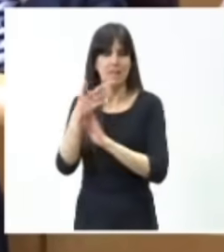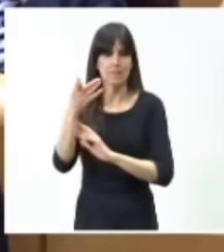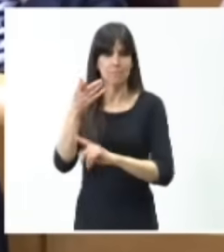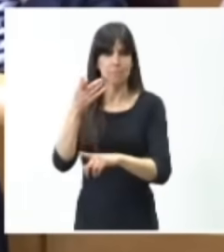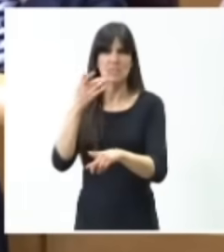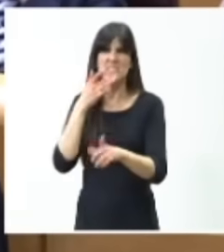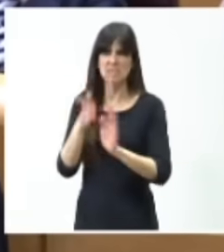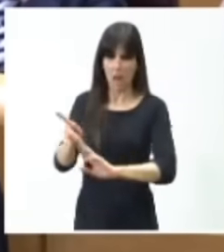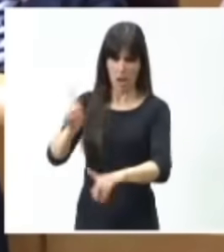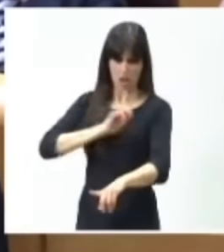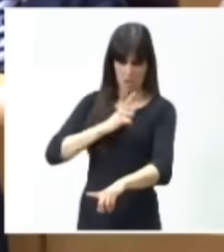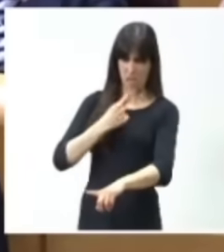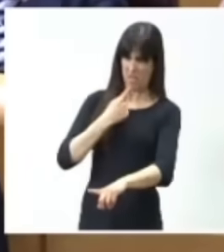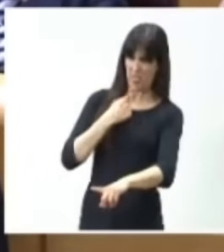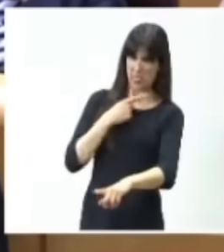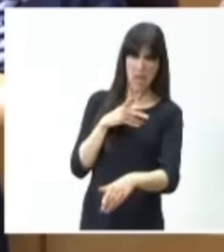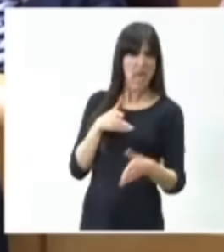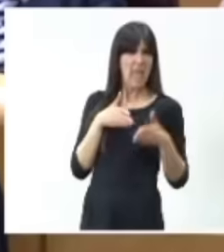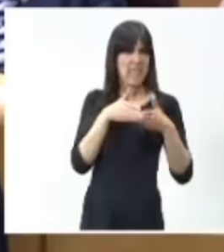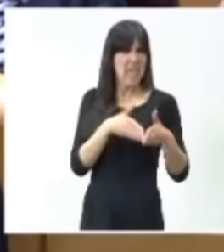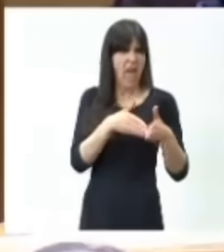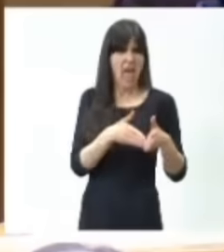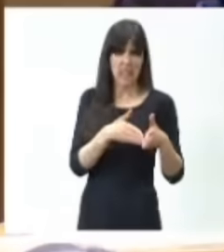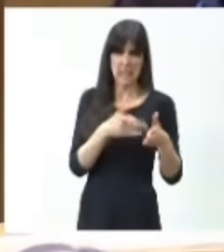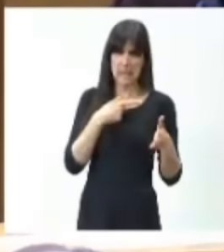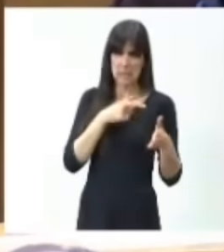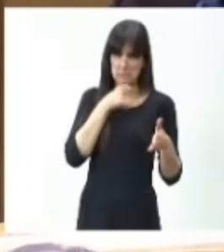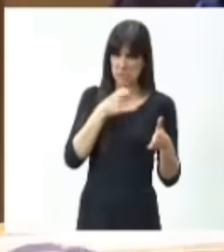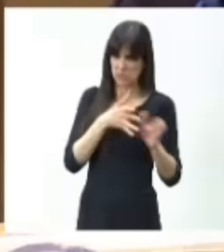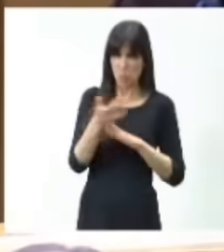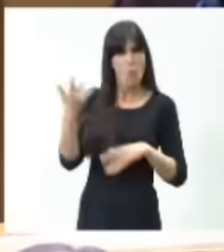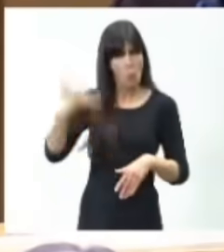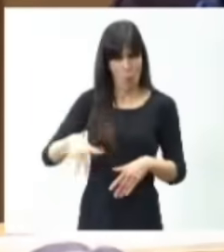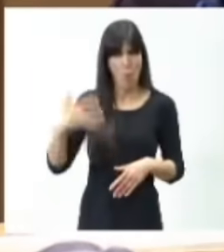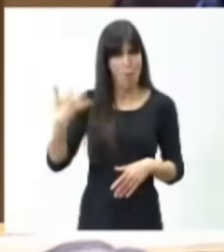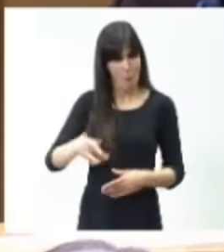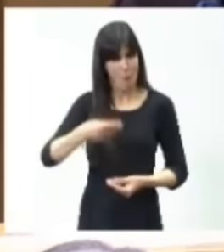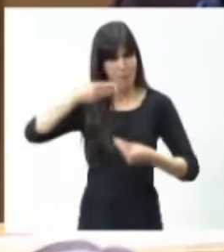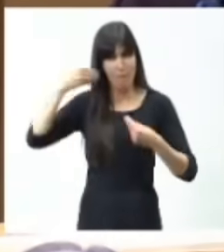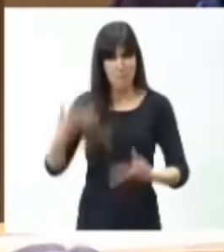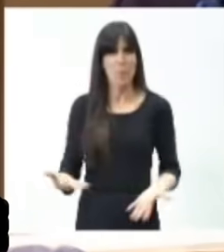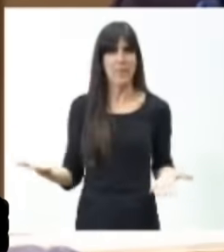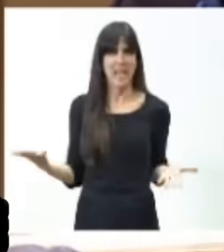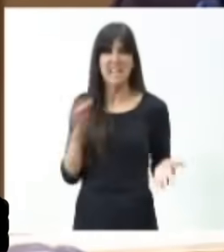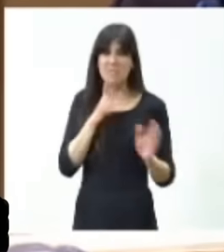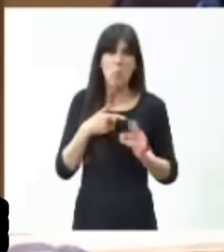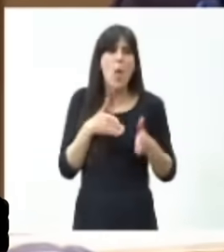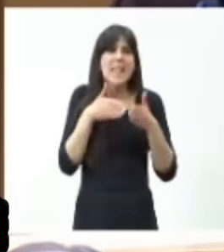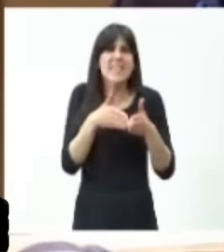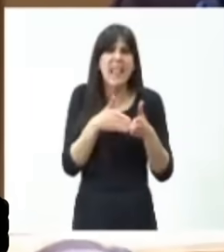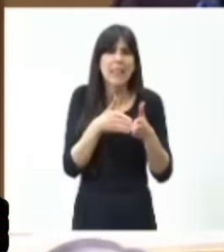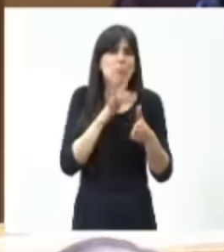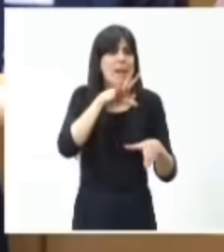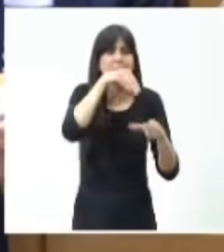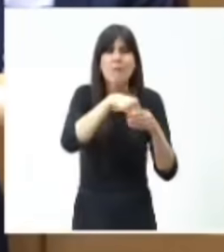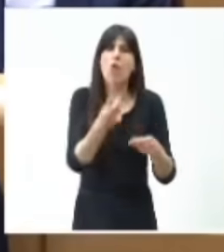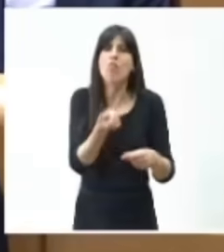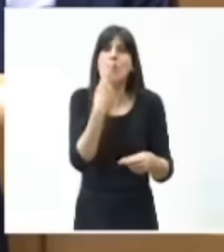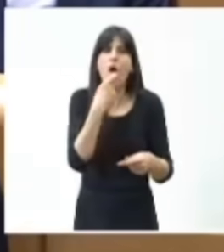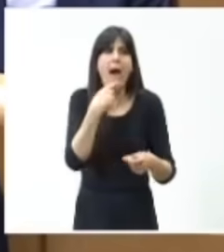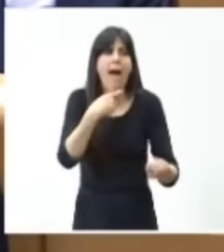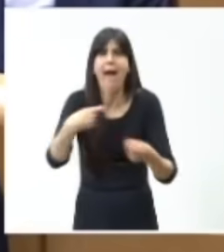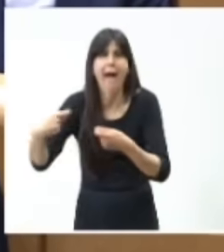socialista haber ido en yate, hay que tener cuajo. Mire, yo lo que nunca haré será ir en un yate con un narcotraficante.